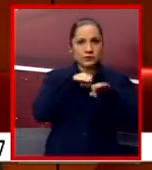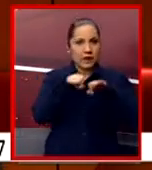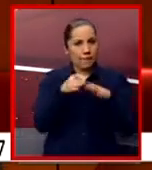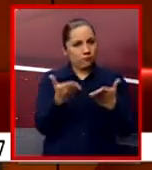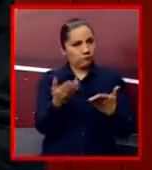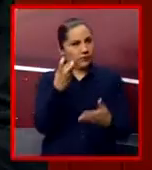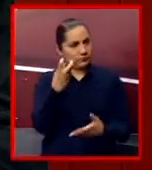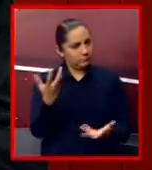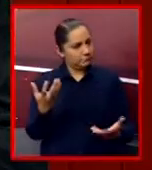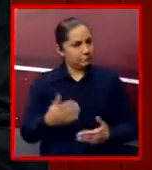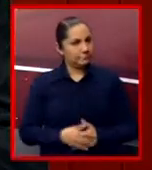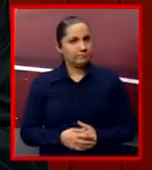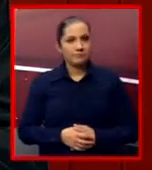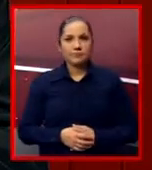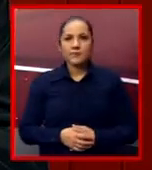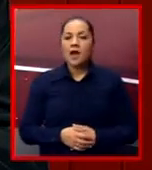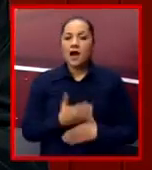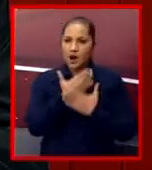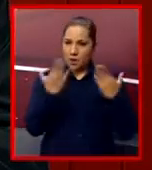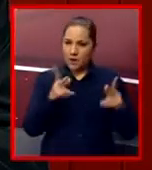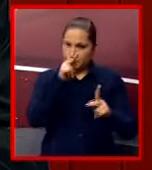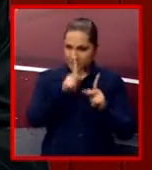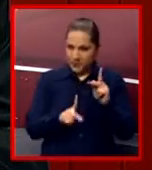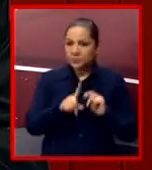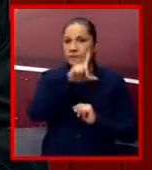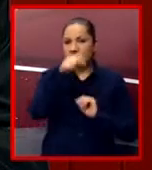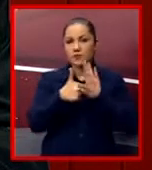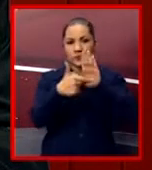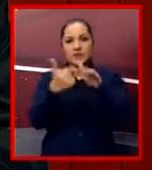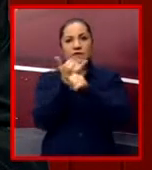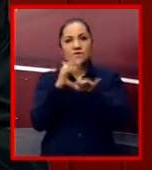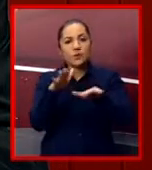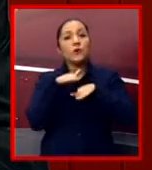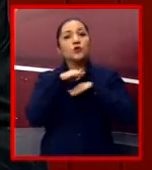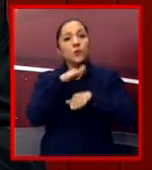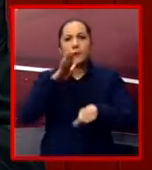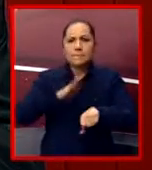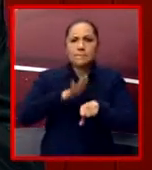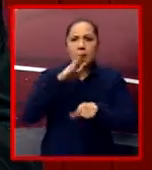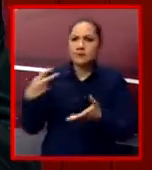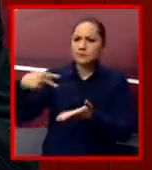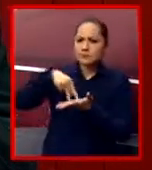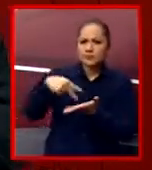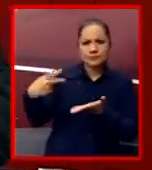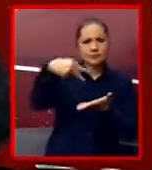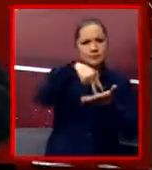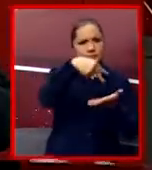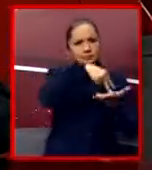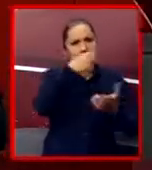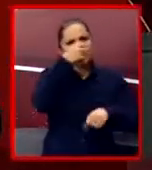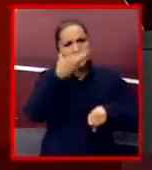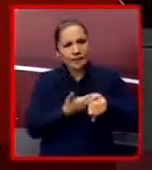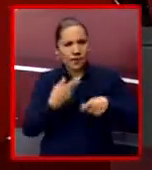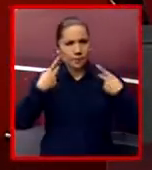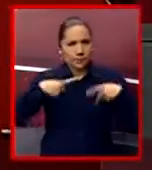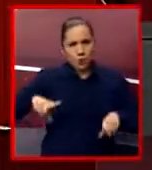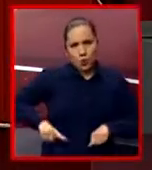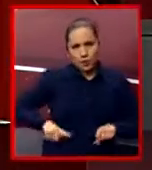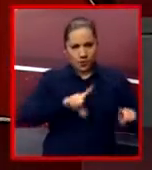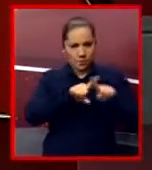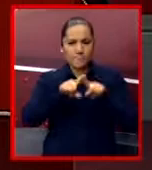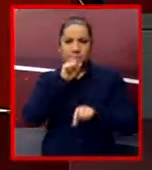Hacemos una pausa, al regreso continuamos recorriendo las comparecencias en el marco de la glosa del quinto informe. Volvemos.